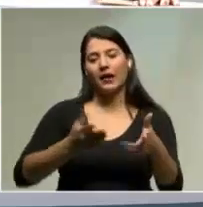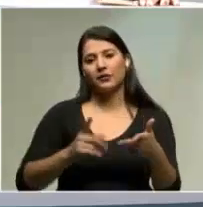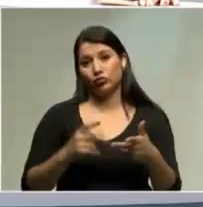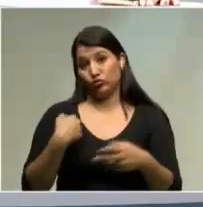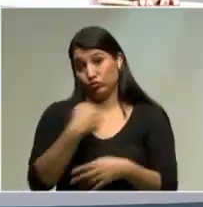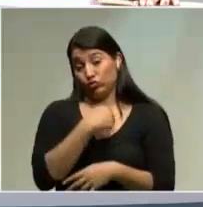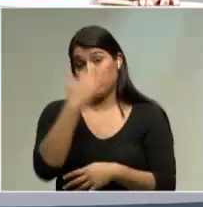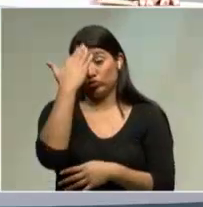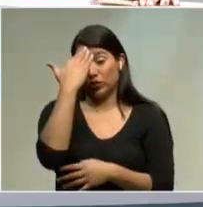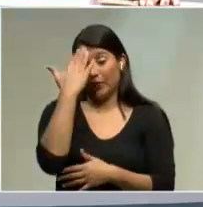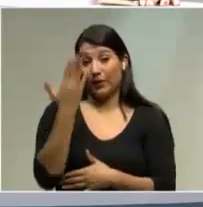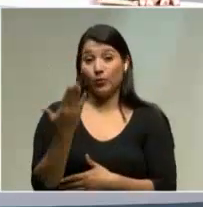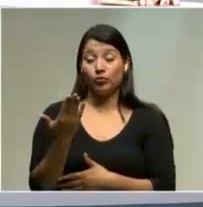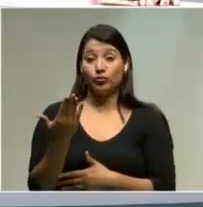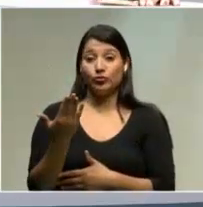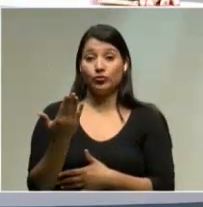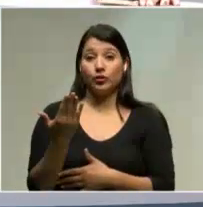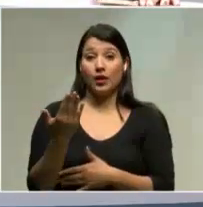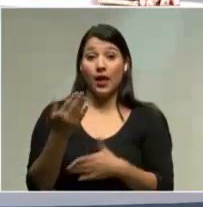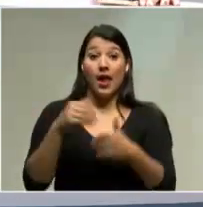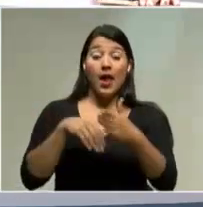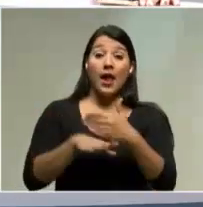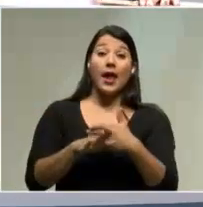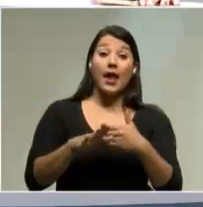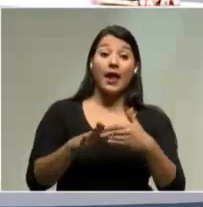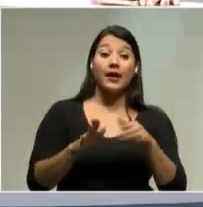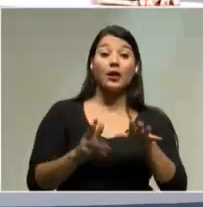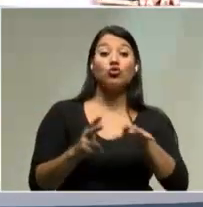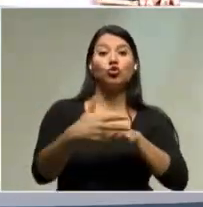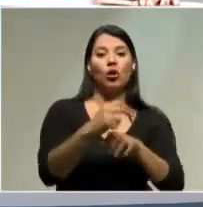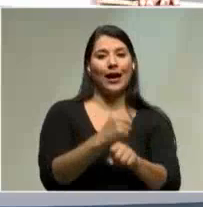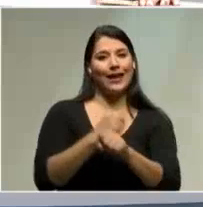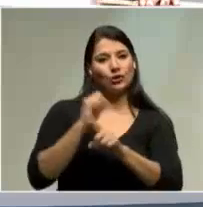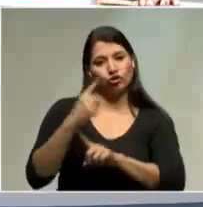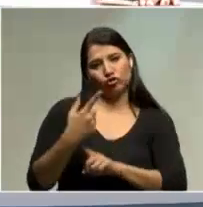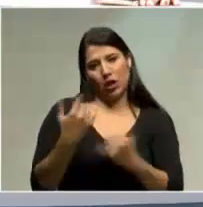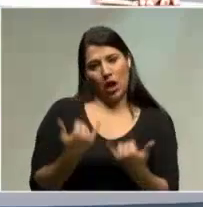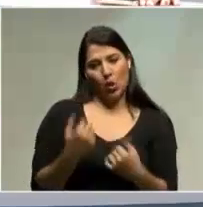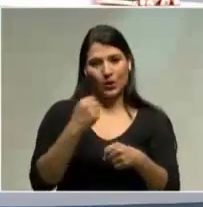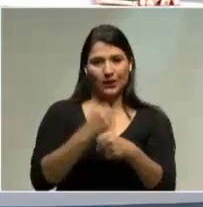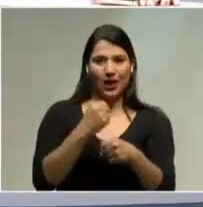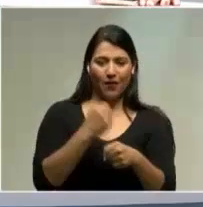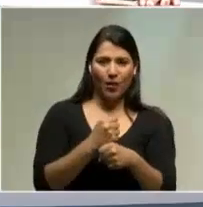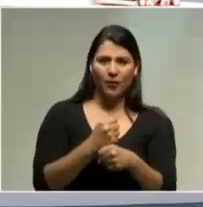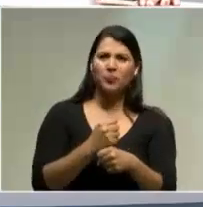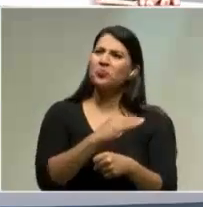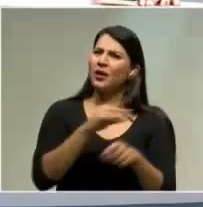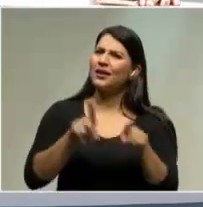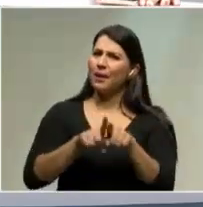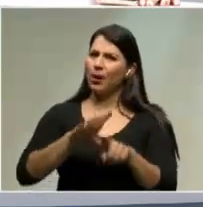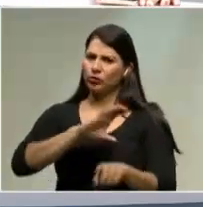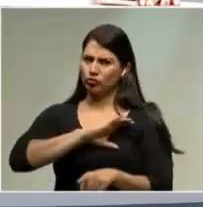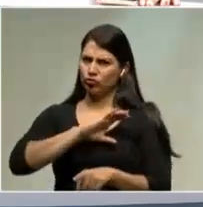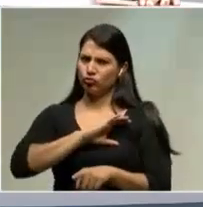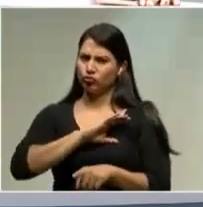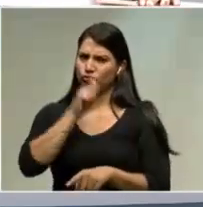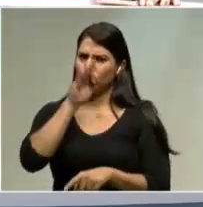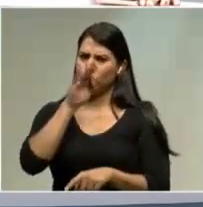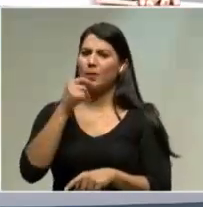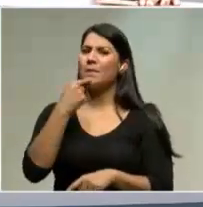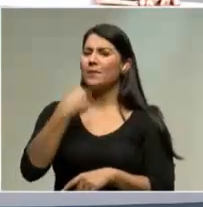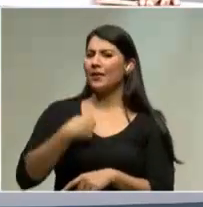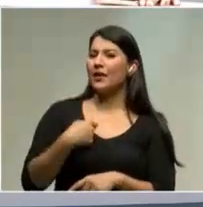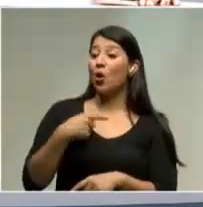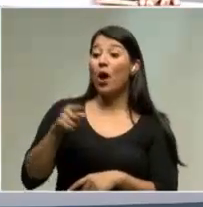Sabemos que en el paso de las garantías sociales hay trabajos. Incluso el oficial de tránsito me mencionaba que